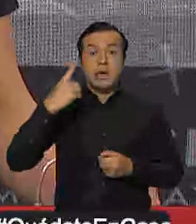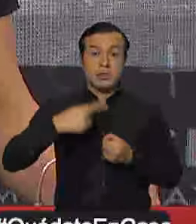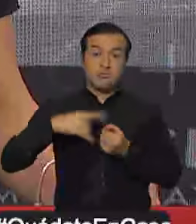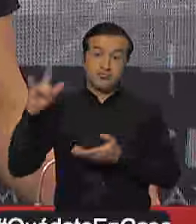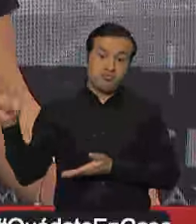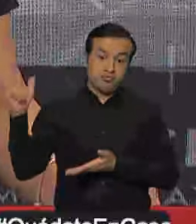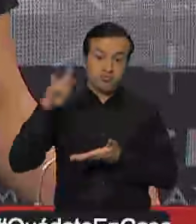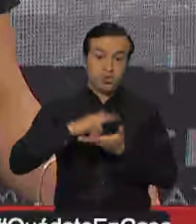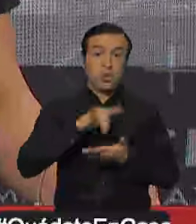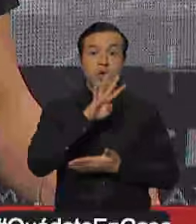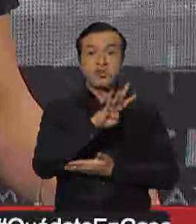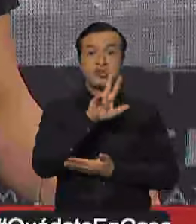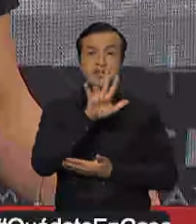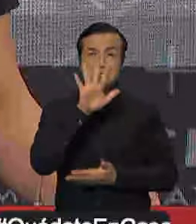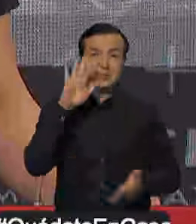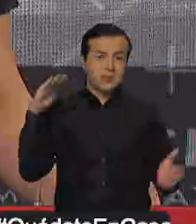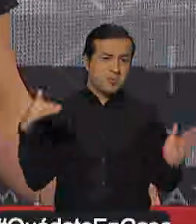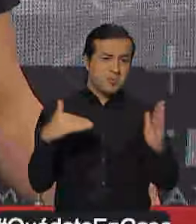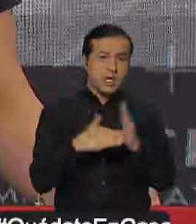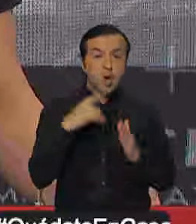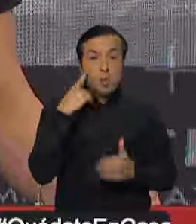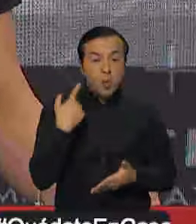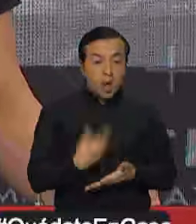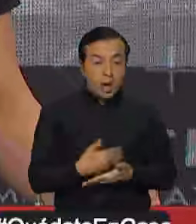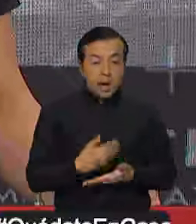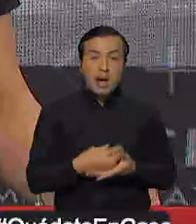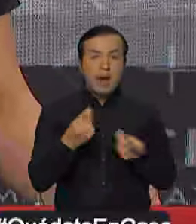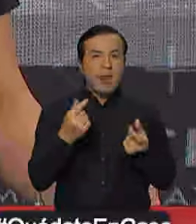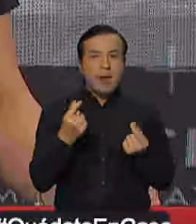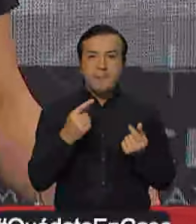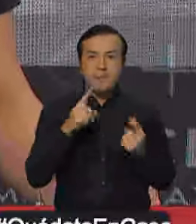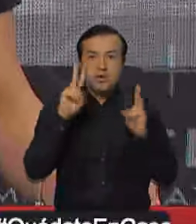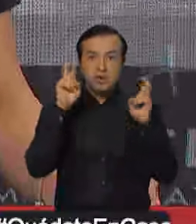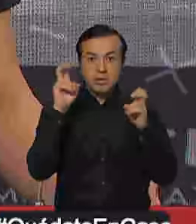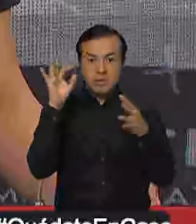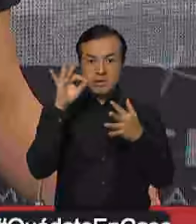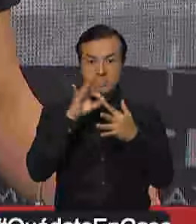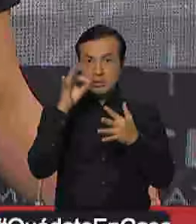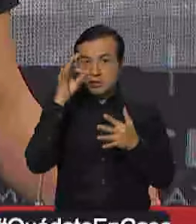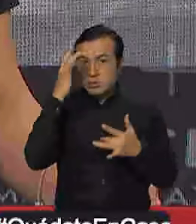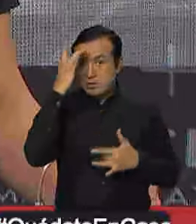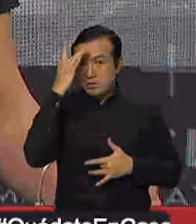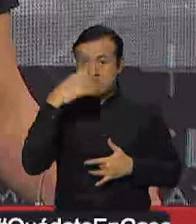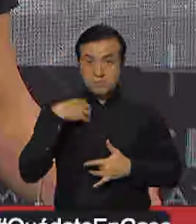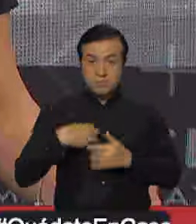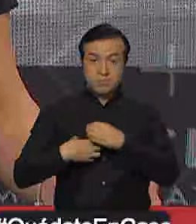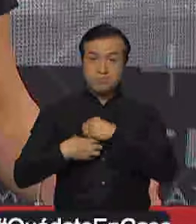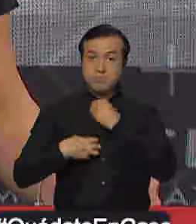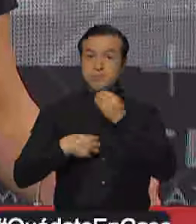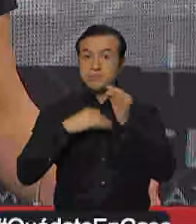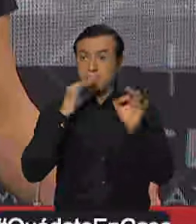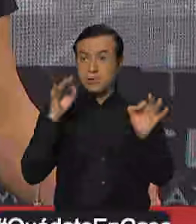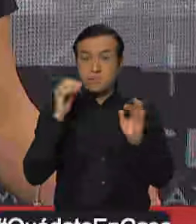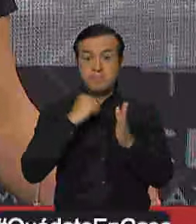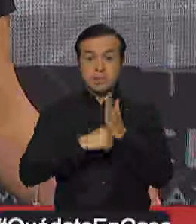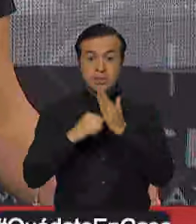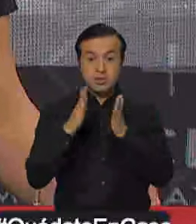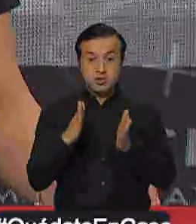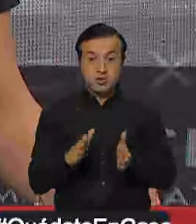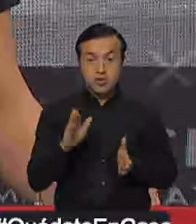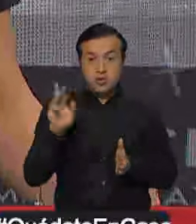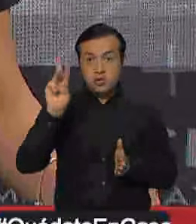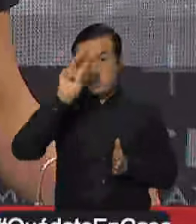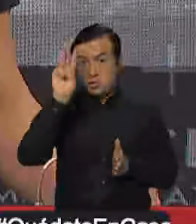de 435.000 pruebas rápidas para detección de coronavirus. El ministro de Salud, Juan Carlos Ceballos, dijo que estos